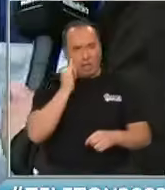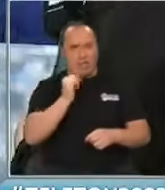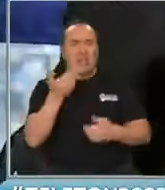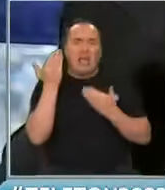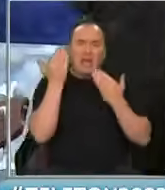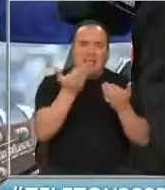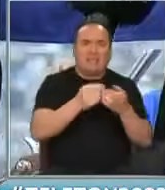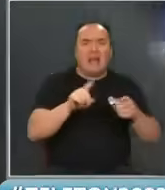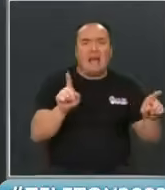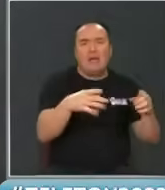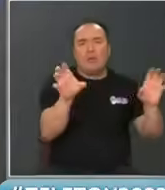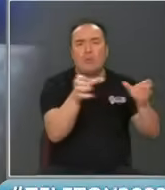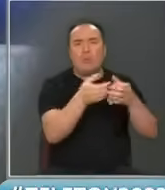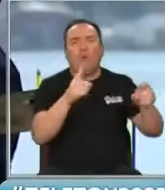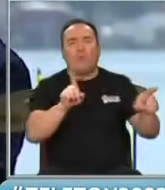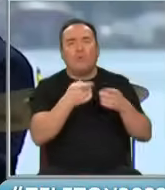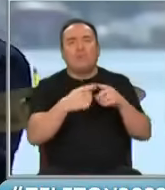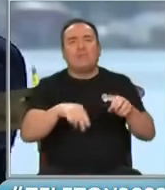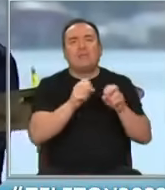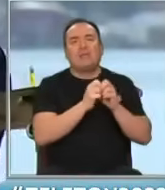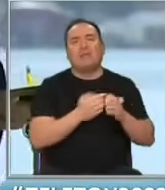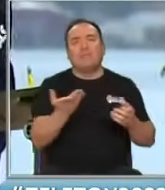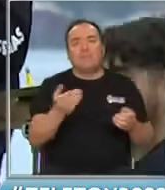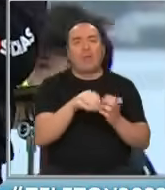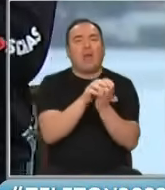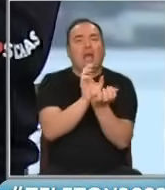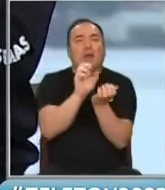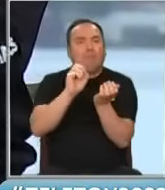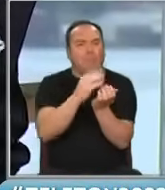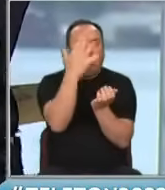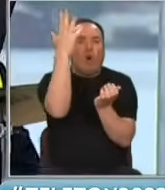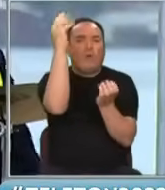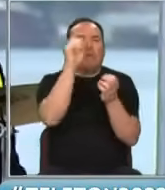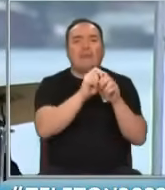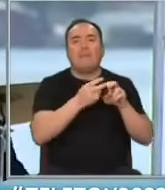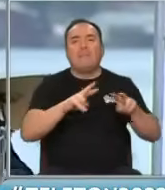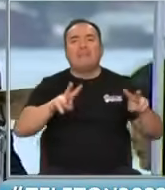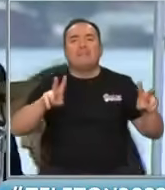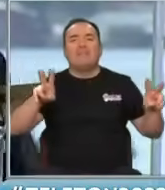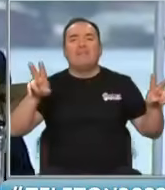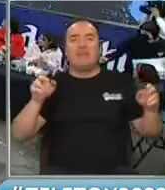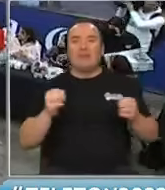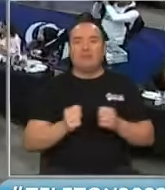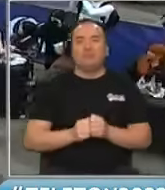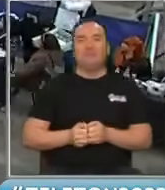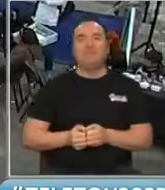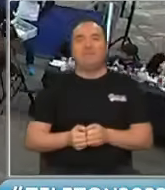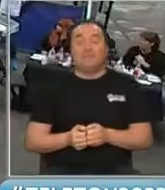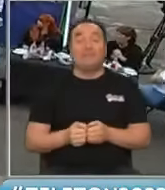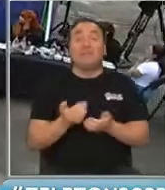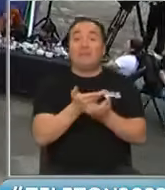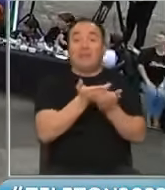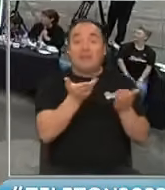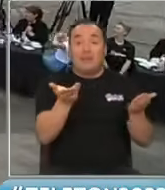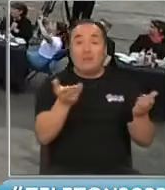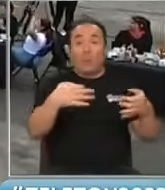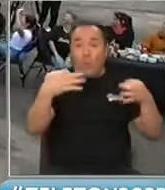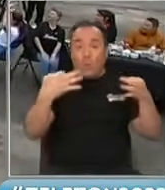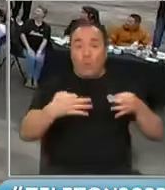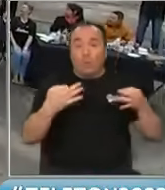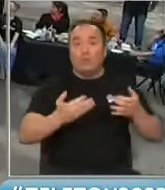del Pacífico, claro. La joya del Pacífico, la joya del Pacífico. Interpretaban. Ellos son